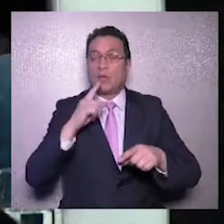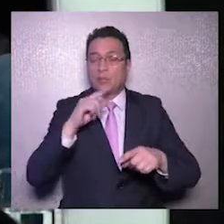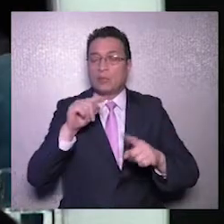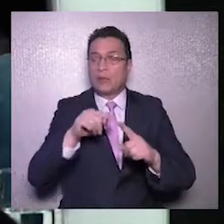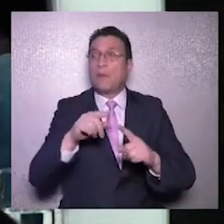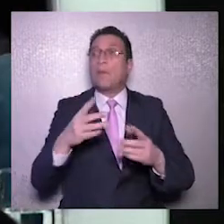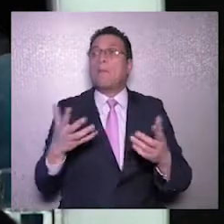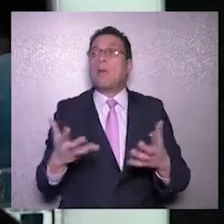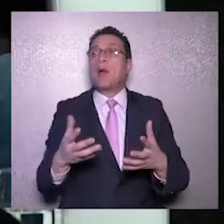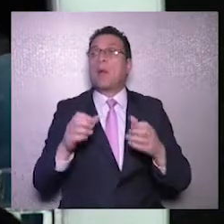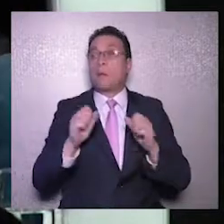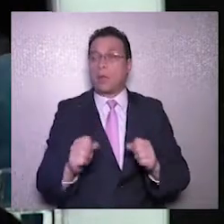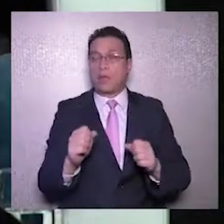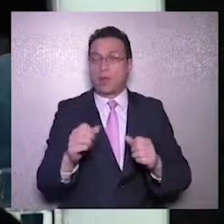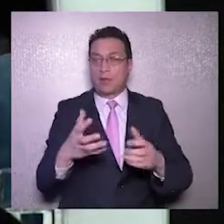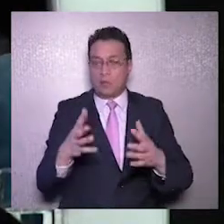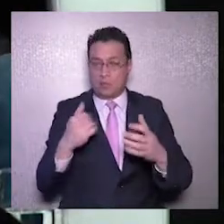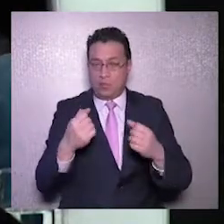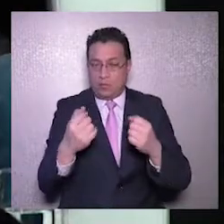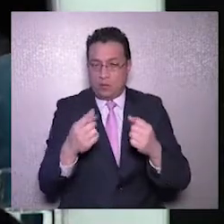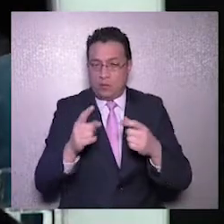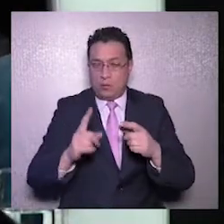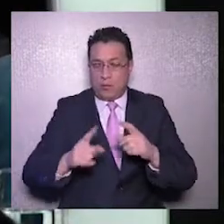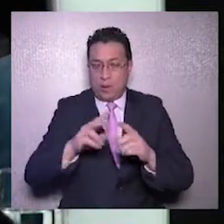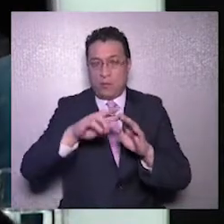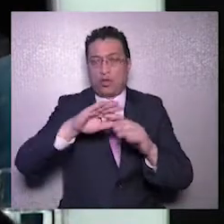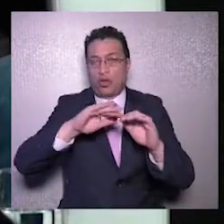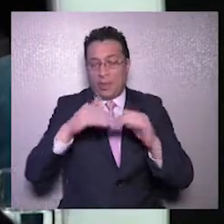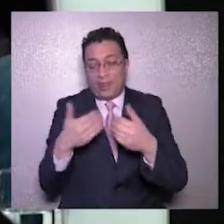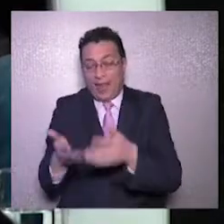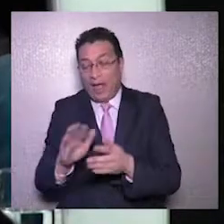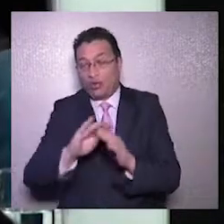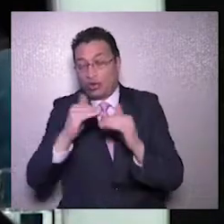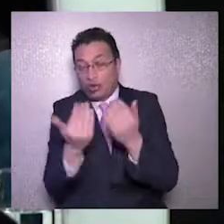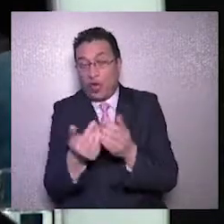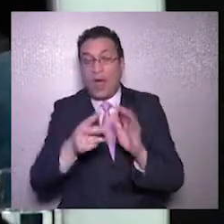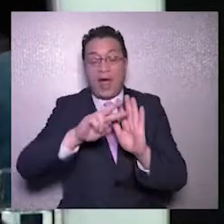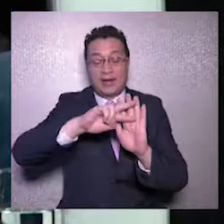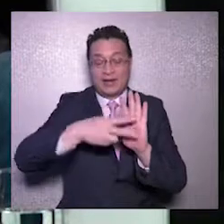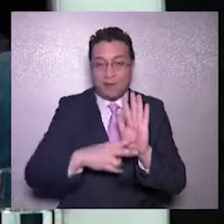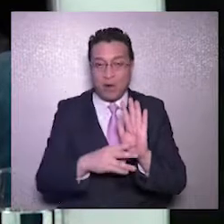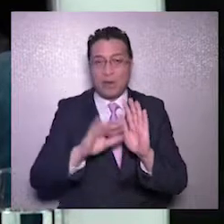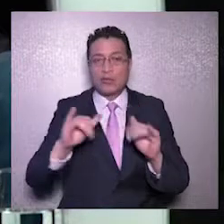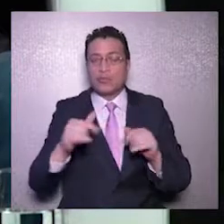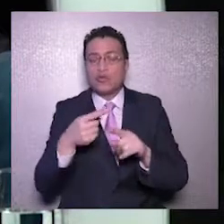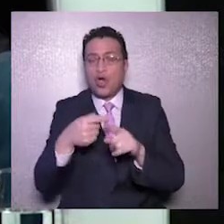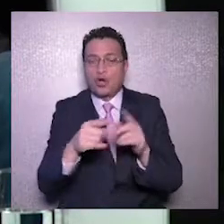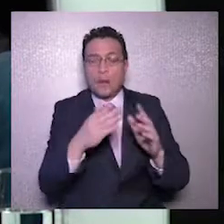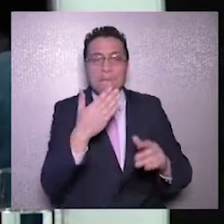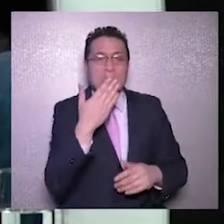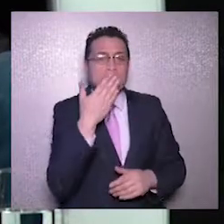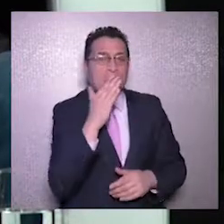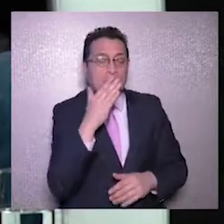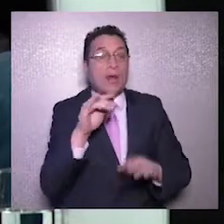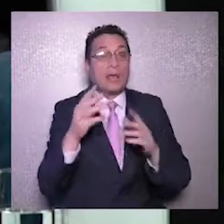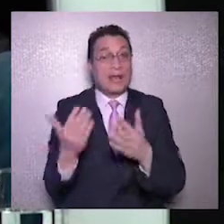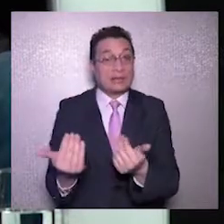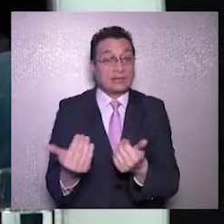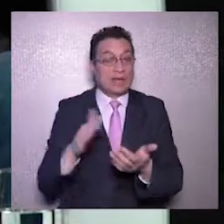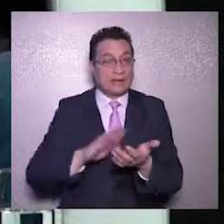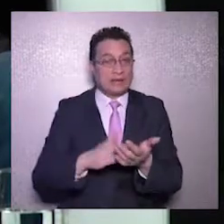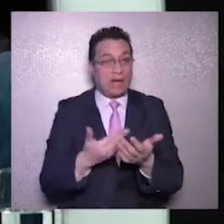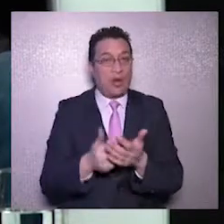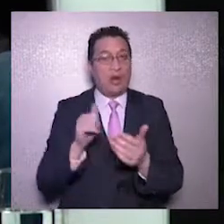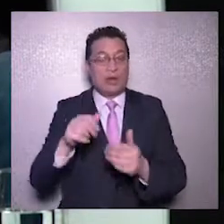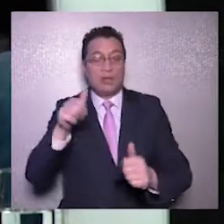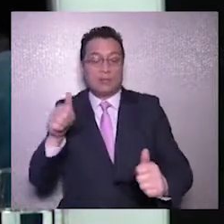ventricular, para soportar todas las reformas, todos los cambios, todas las mejoras que necesita la salud y su acercamiento con